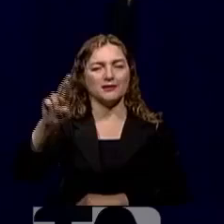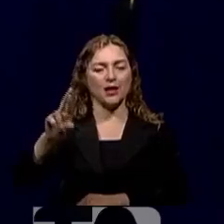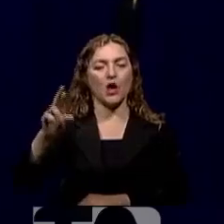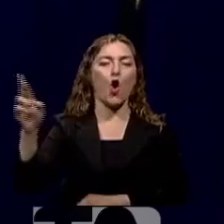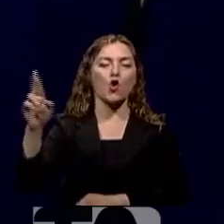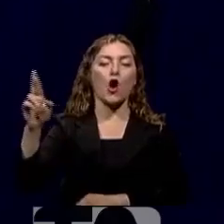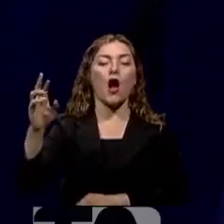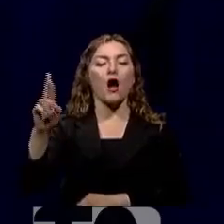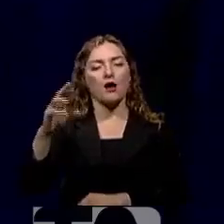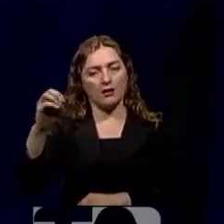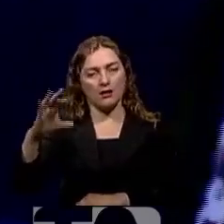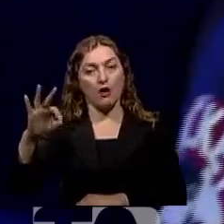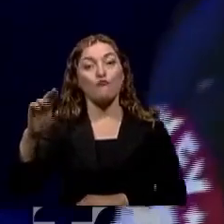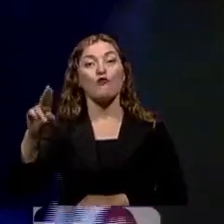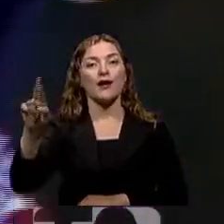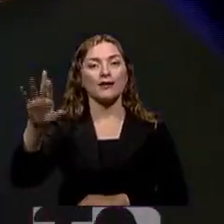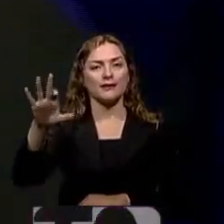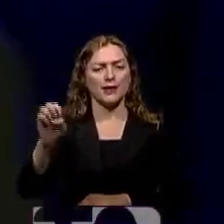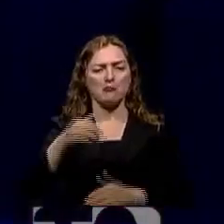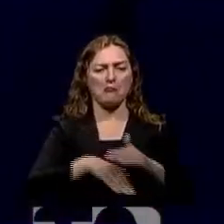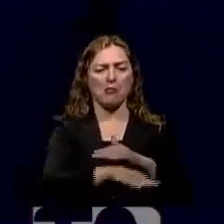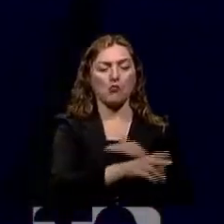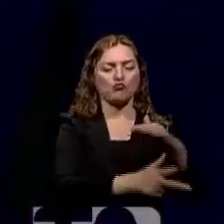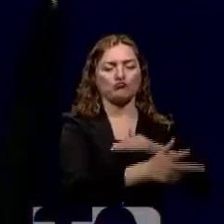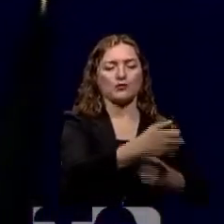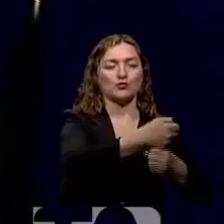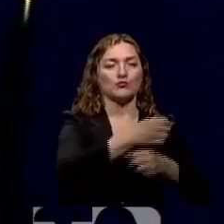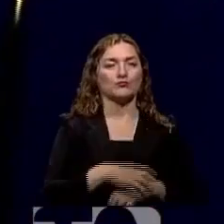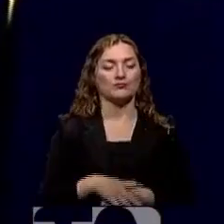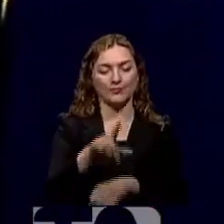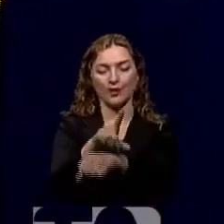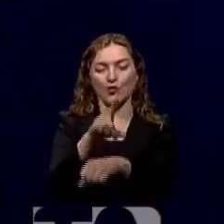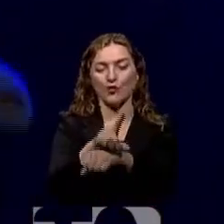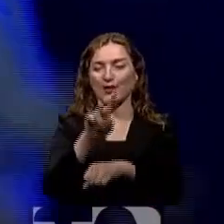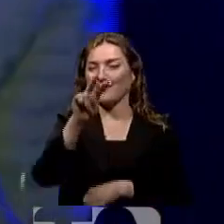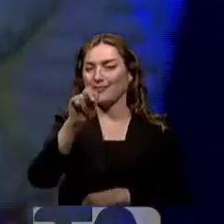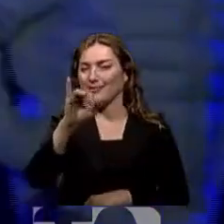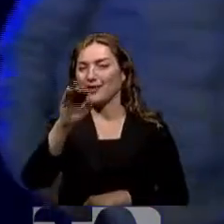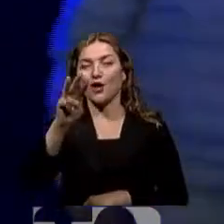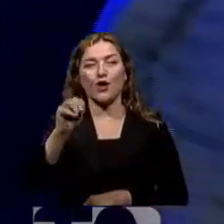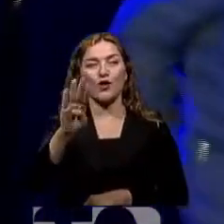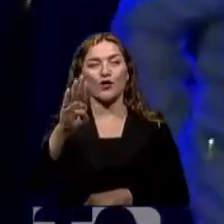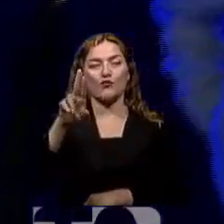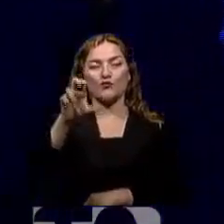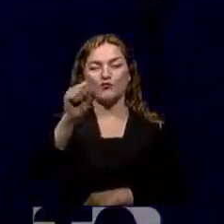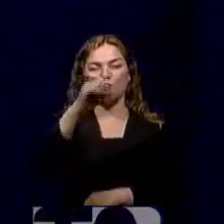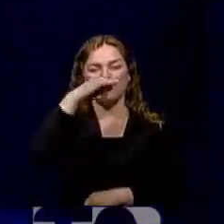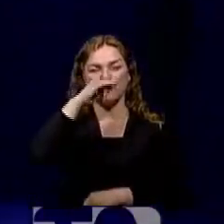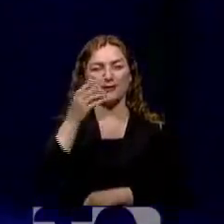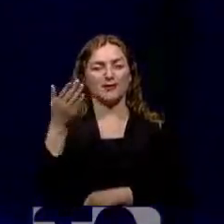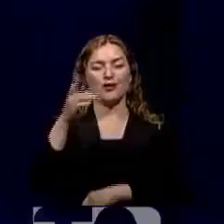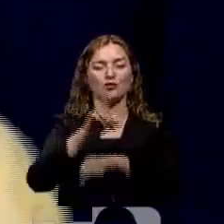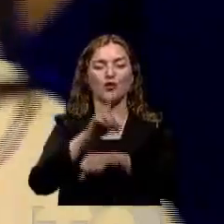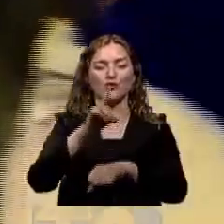caso. Perfecto. Y por acá ya vemos al doctor Nimbus, quien ya está aquí también con todos los pequeños.